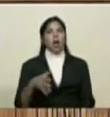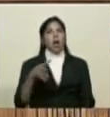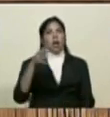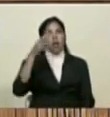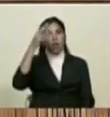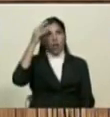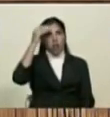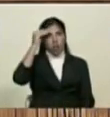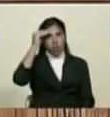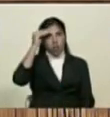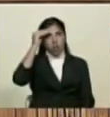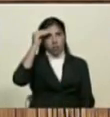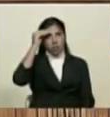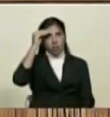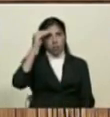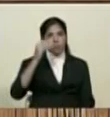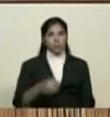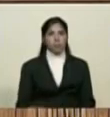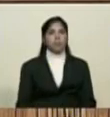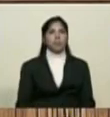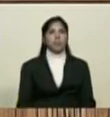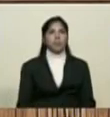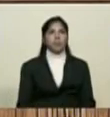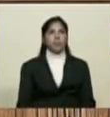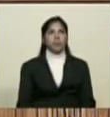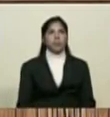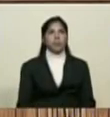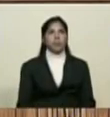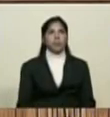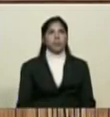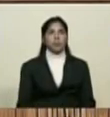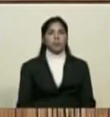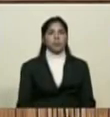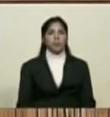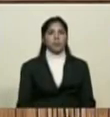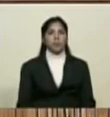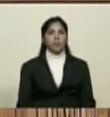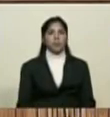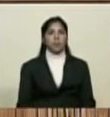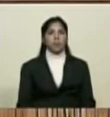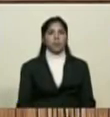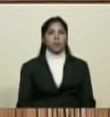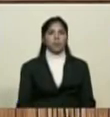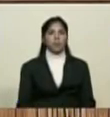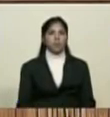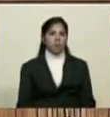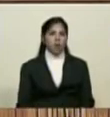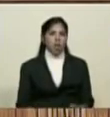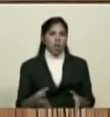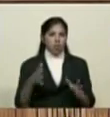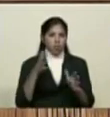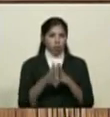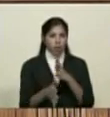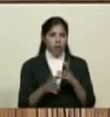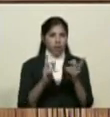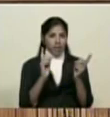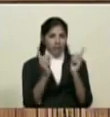a no solo esta parte que pudiera ser técnico-administrativa, pero que revela un